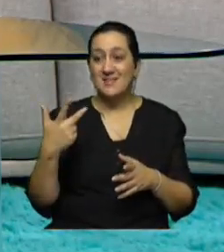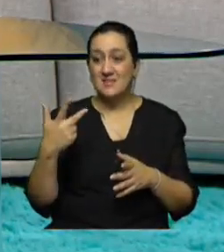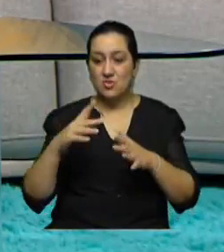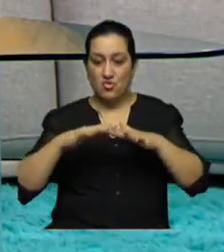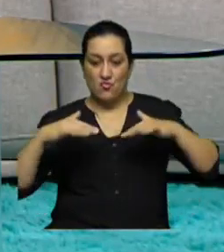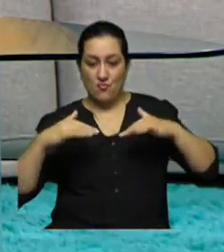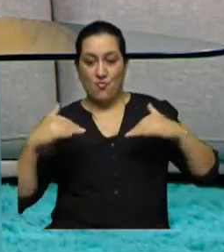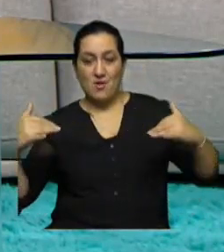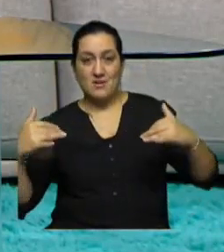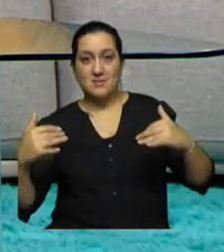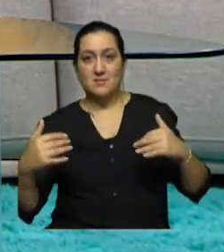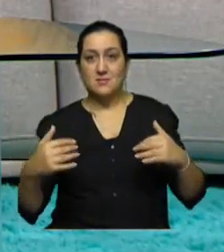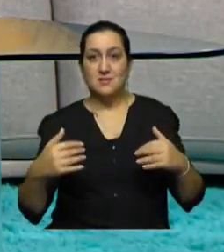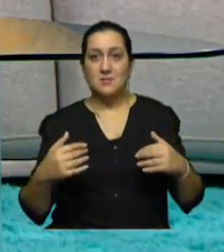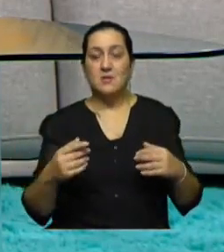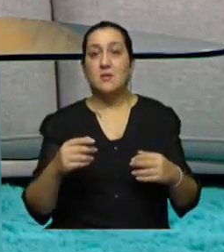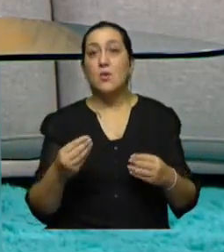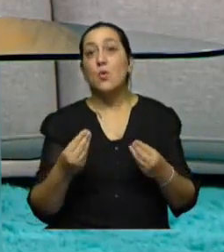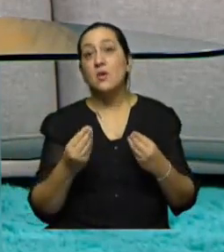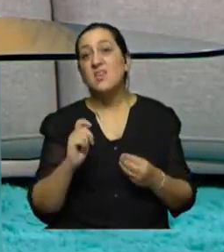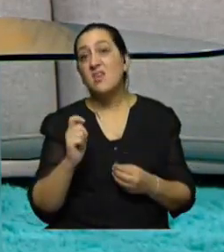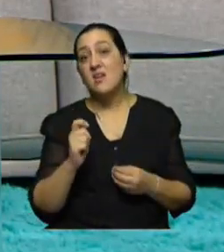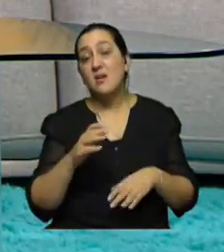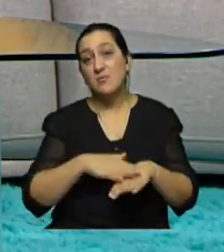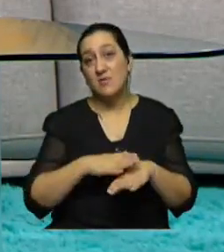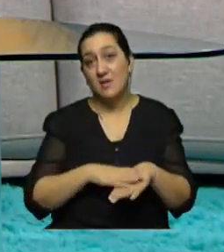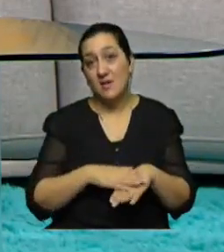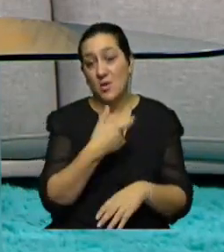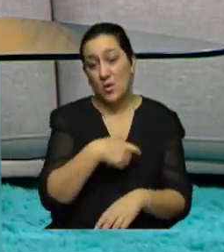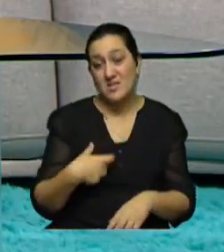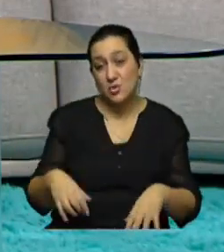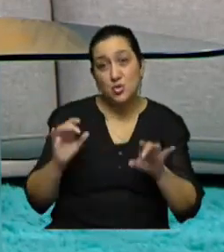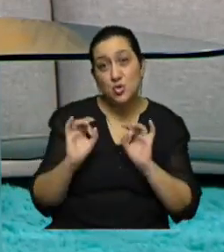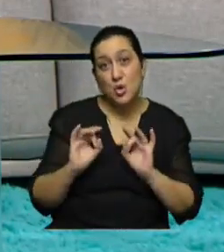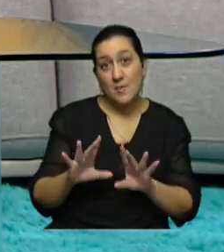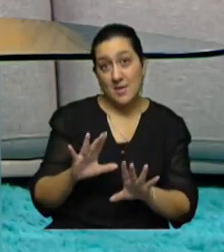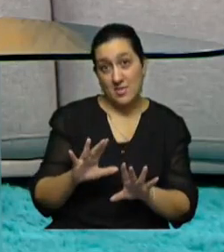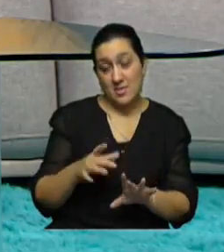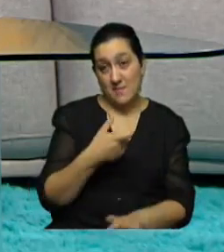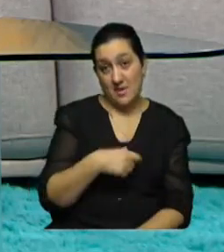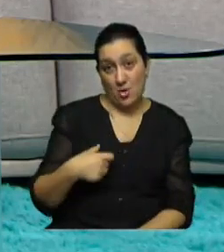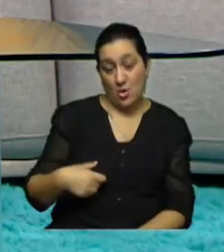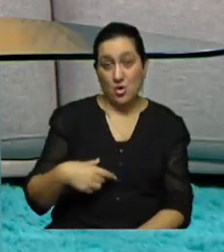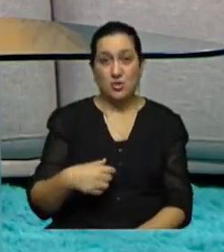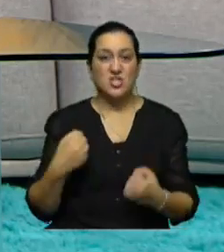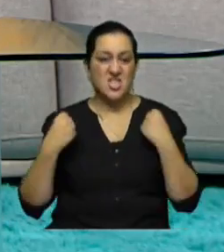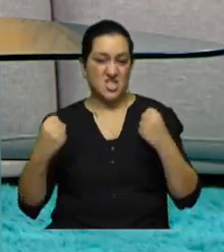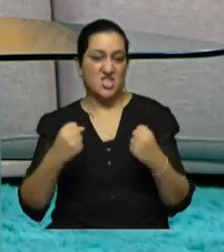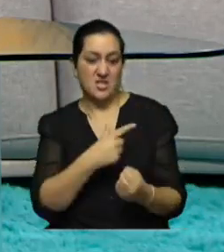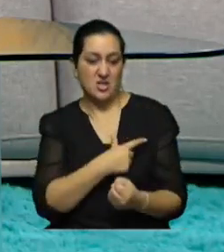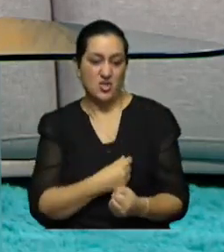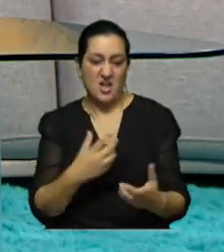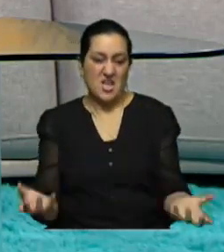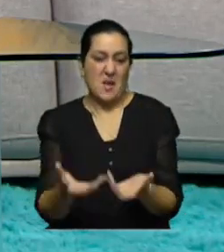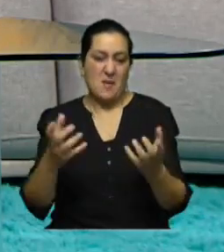como una dualidad ahí. ¿Dónde está la responsabilidad? ¿Va a ser un clásico solo de Peñarol? Los hinchas de Nacional quemaron llantas en la puerta de la sede de Nacional,